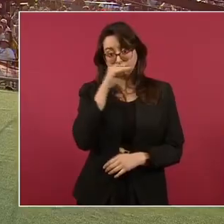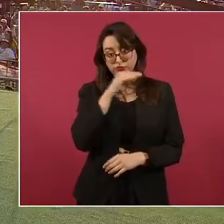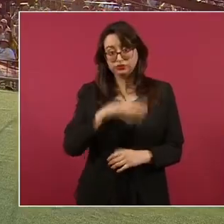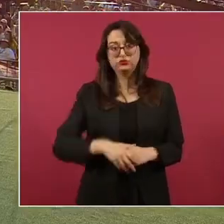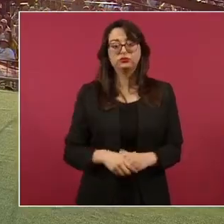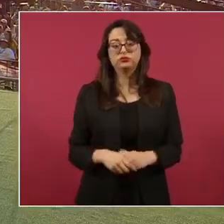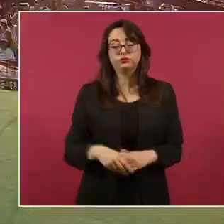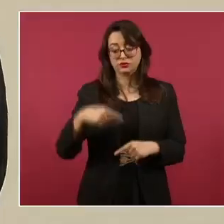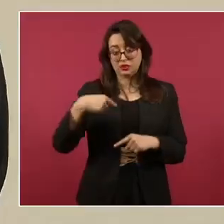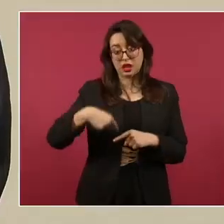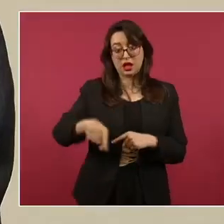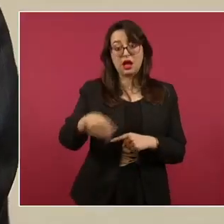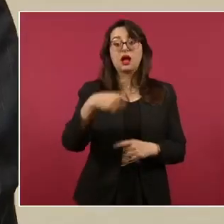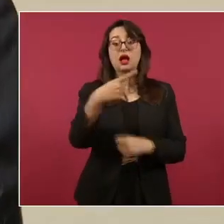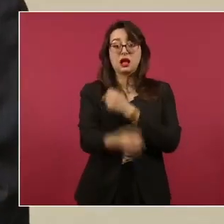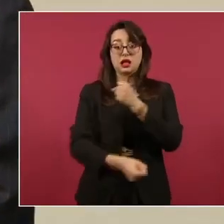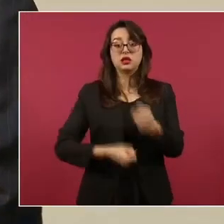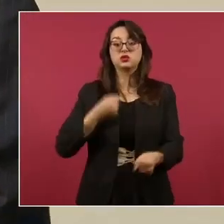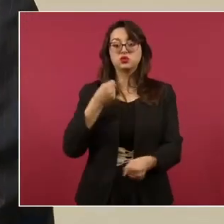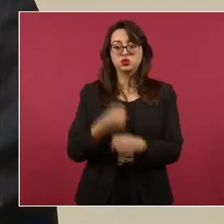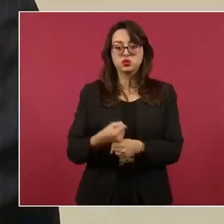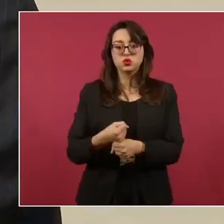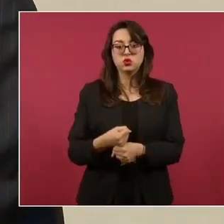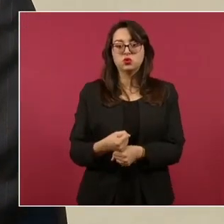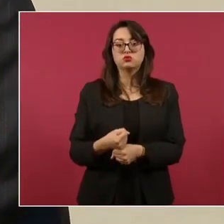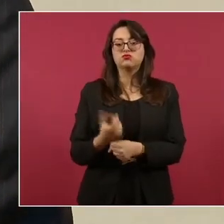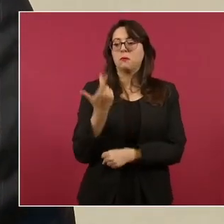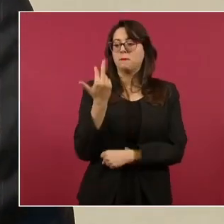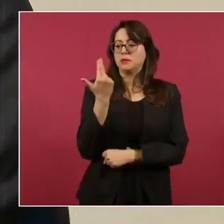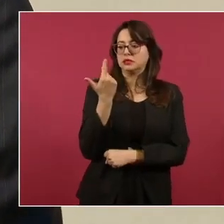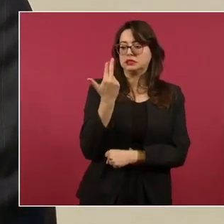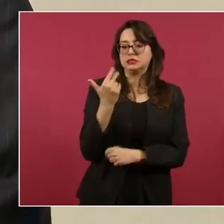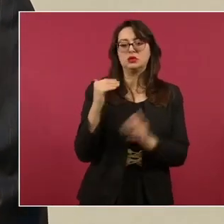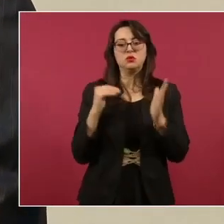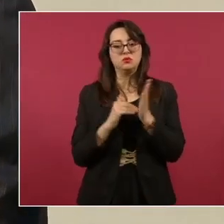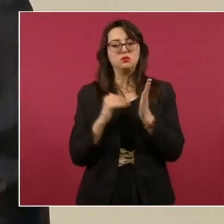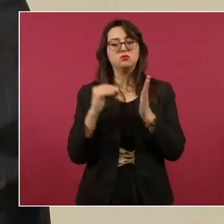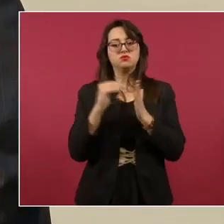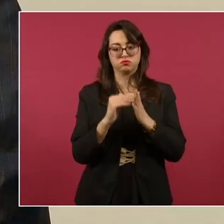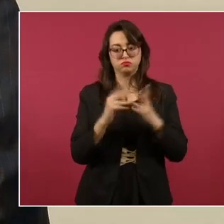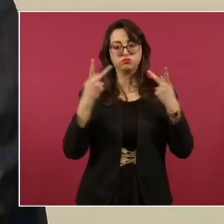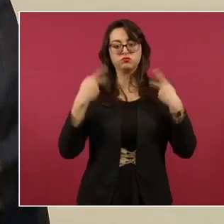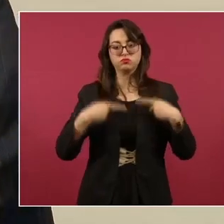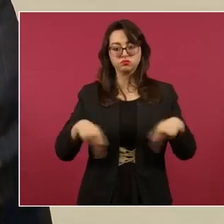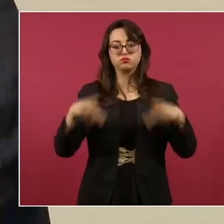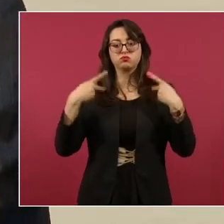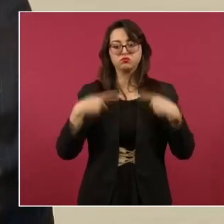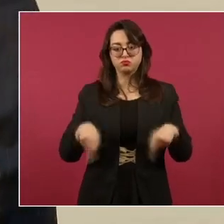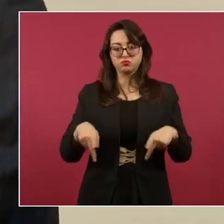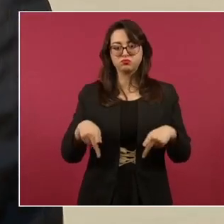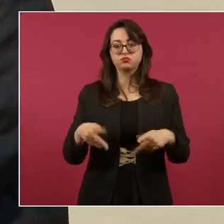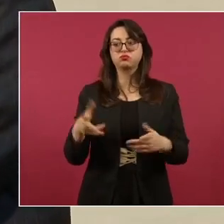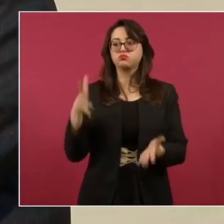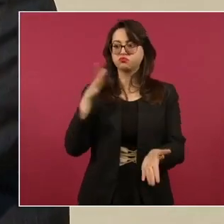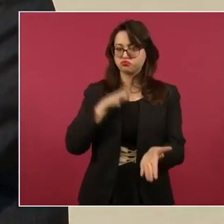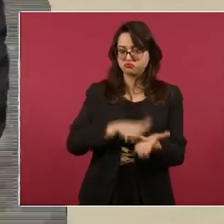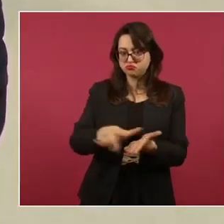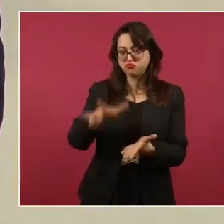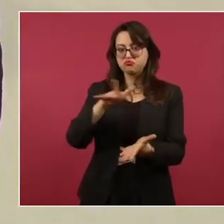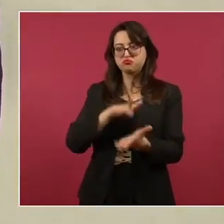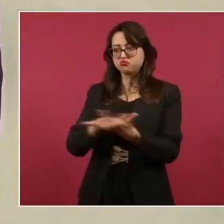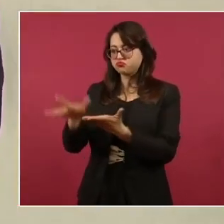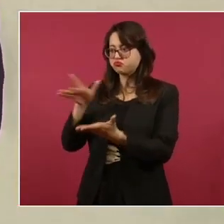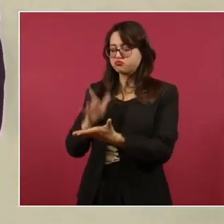Este año, más de 25 millones de personas recibirán apoyos directos